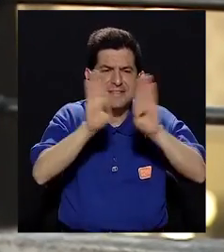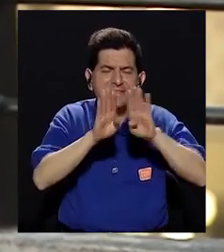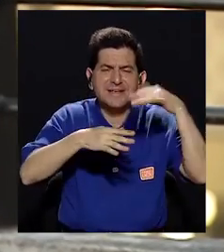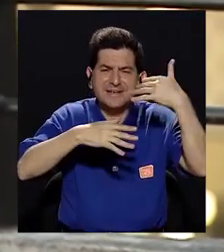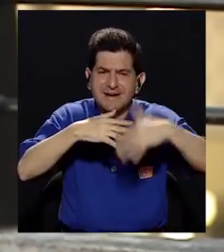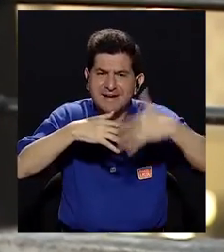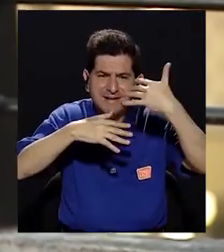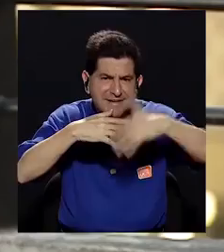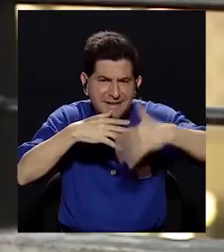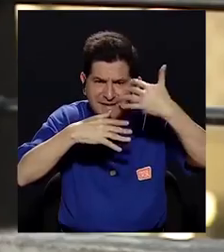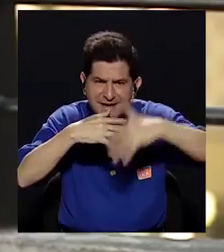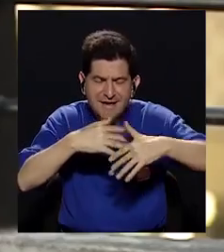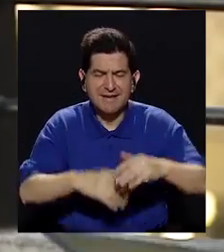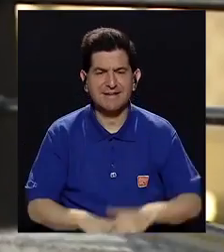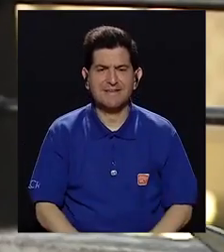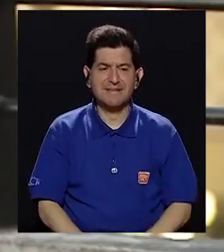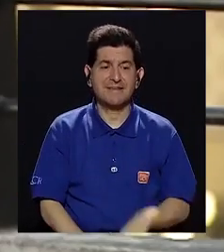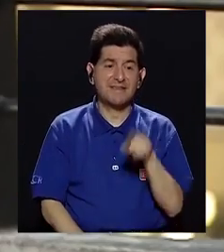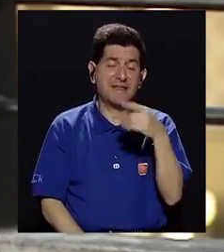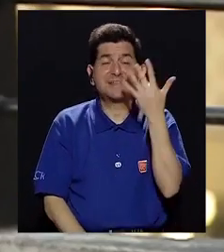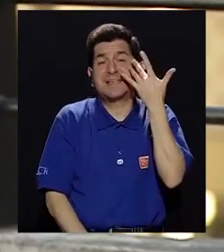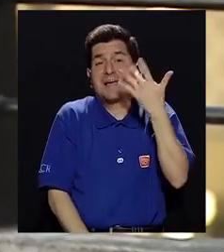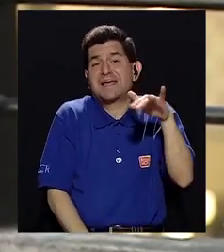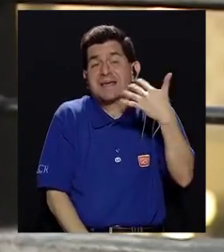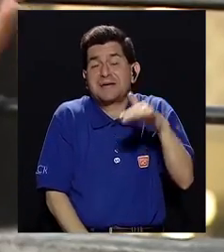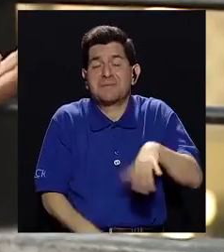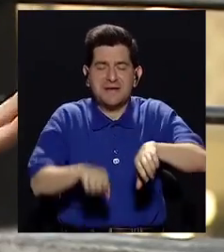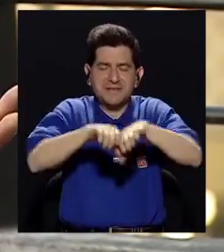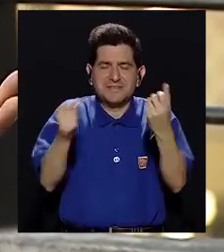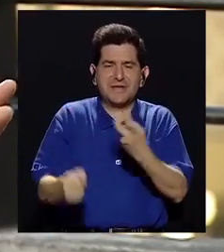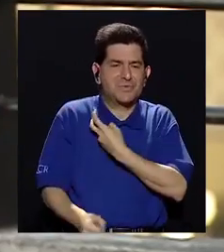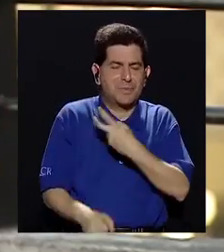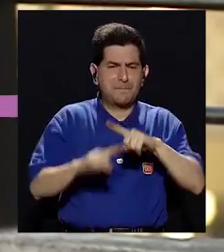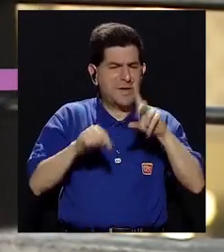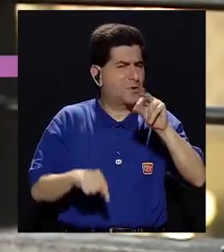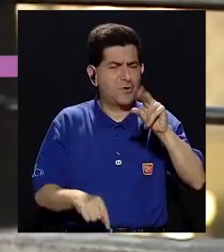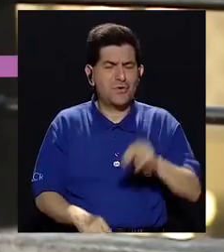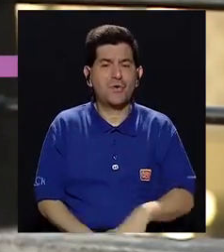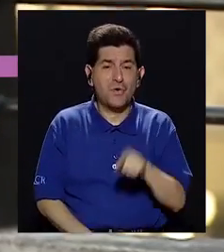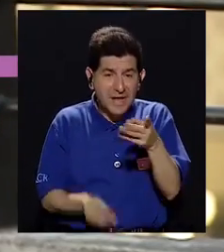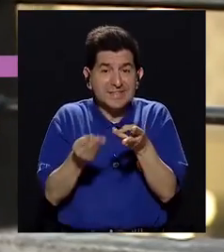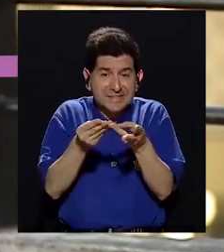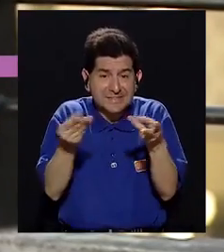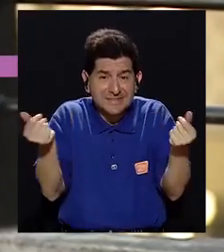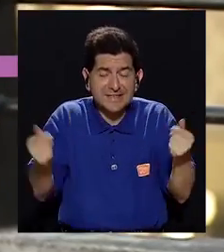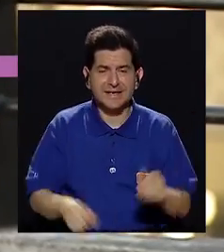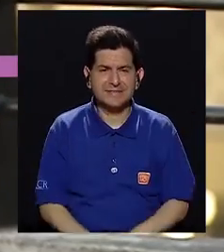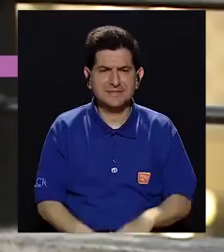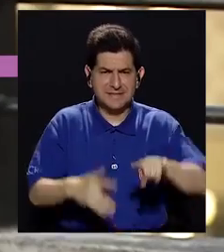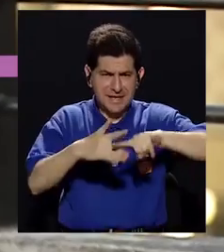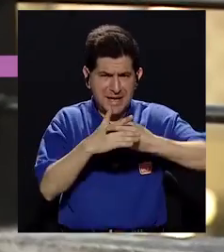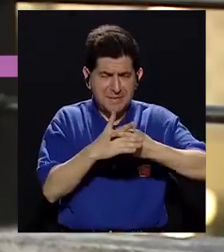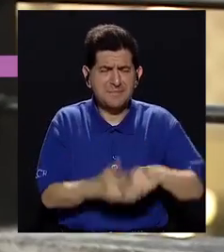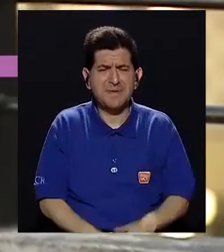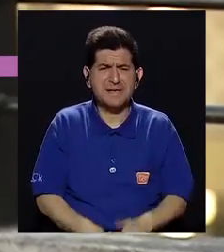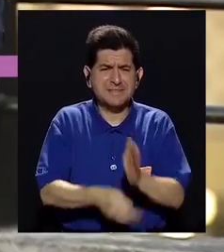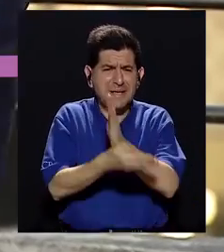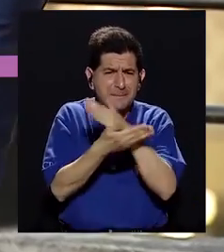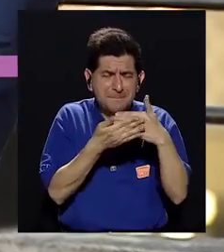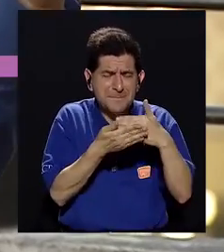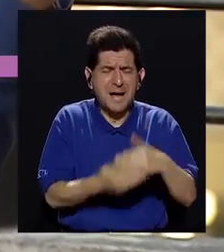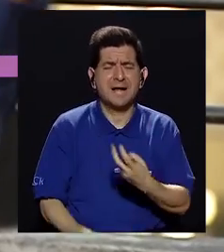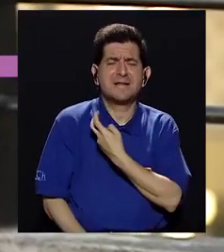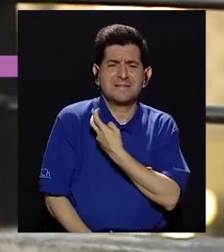cicatrizar la pseudofractura, que no es una fractura, es el desgaste. Y entonces esas se empiezan a hacer unas pelotas de